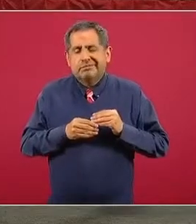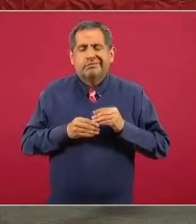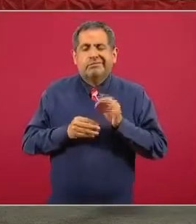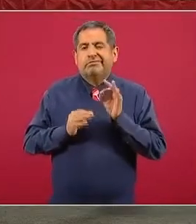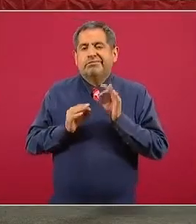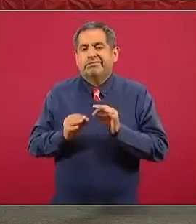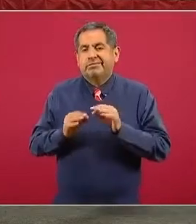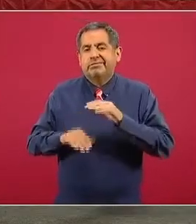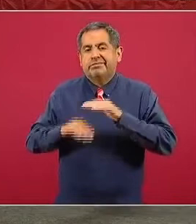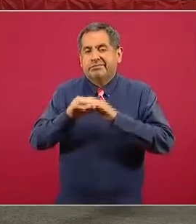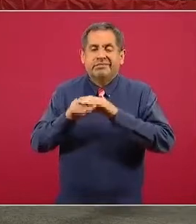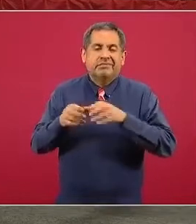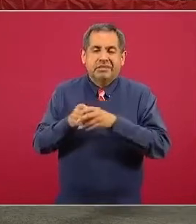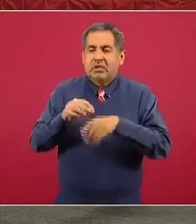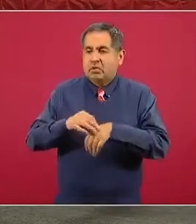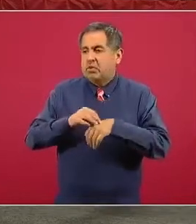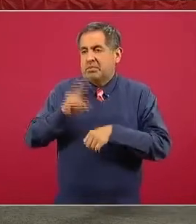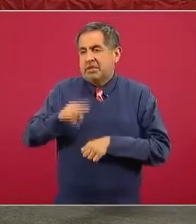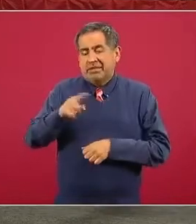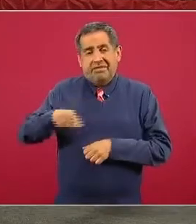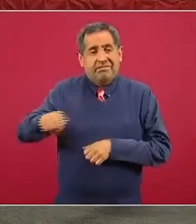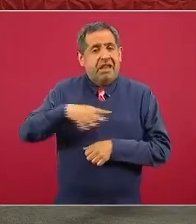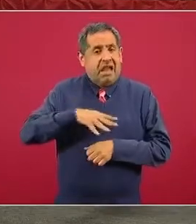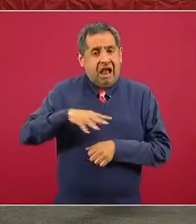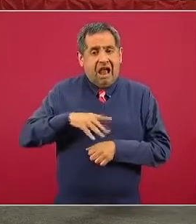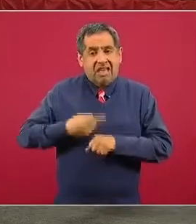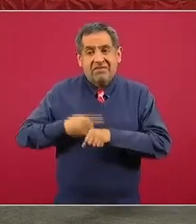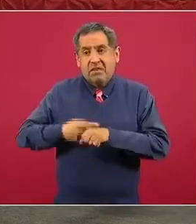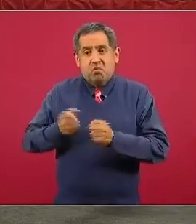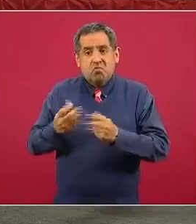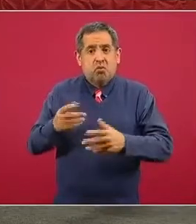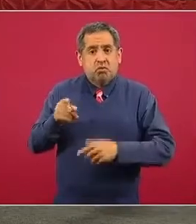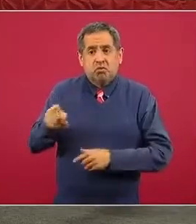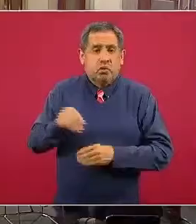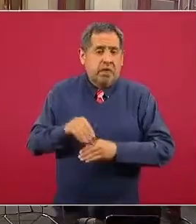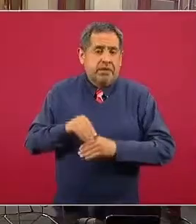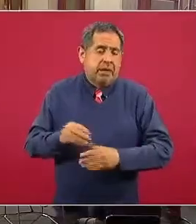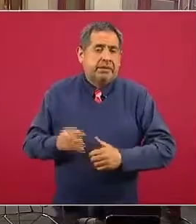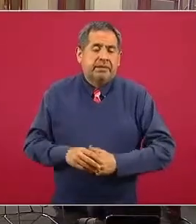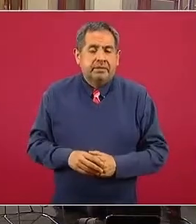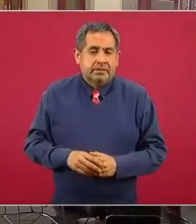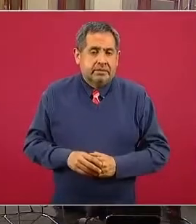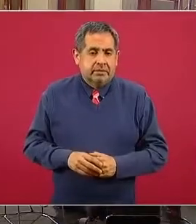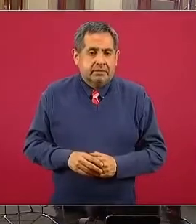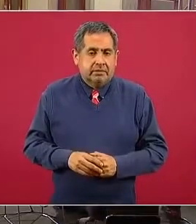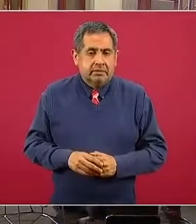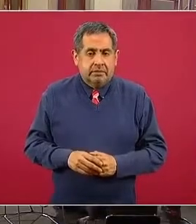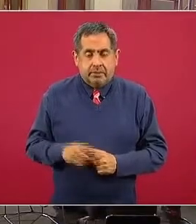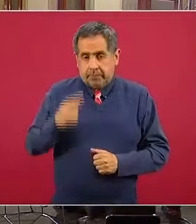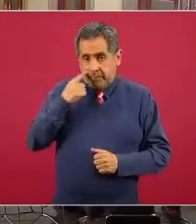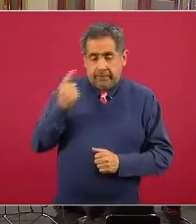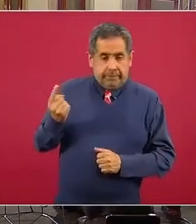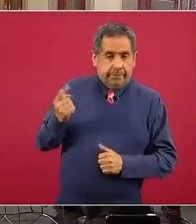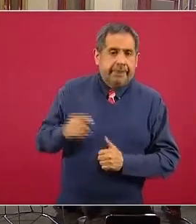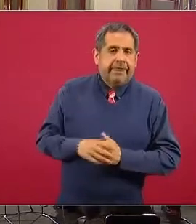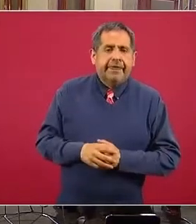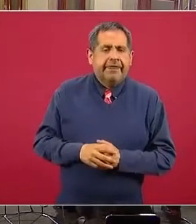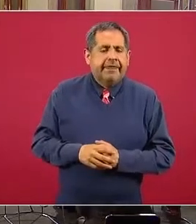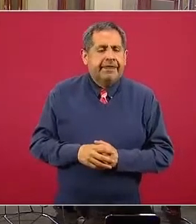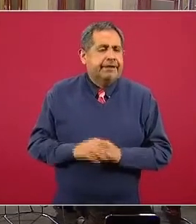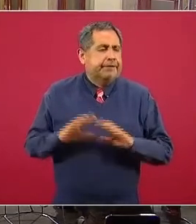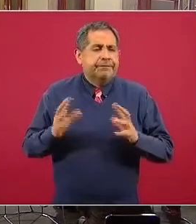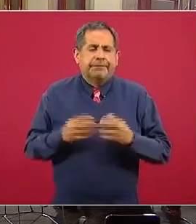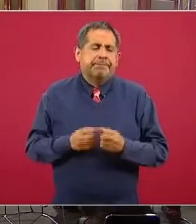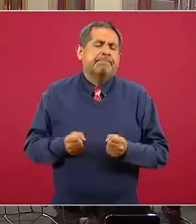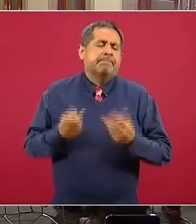acercarnos lo más posible a la realidad observada. Veamos la siguiente diapositiva. Tenemos la actualización